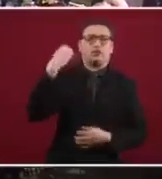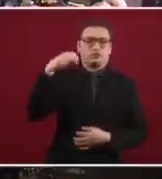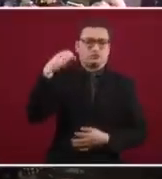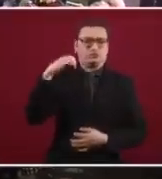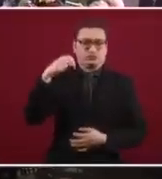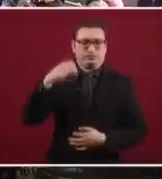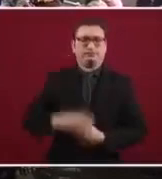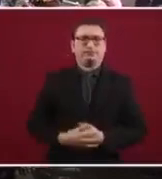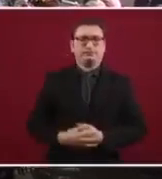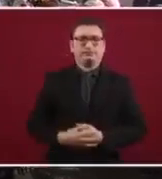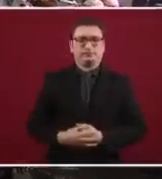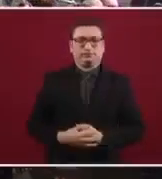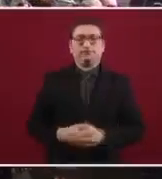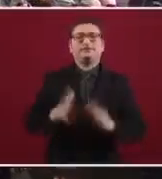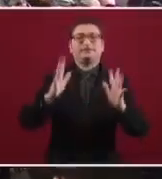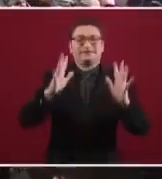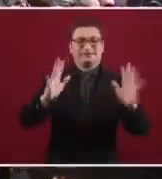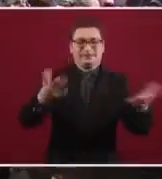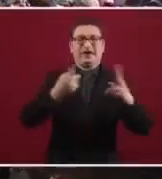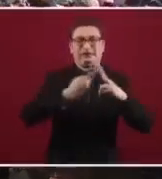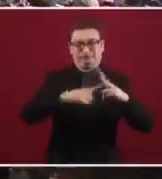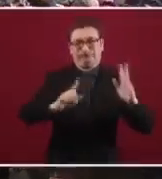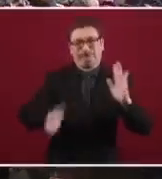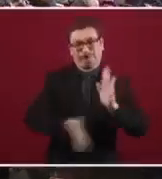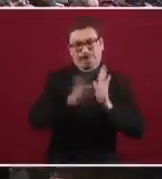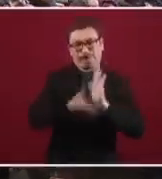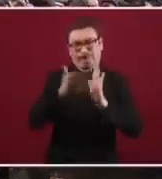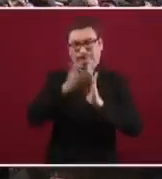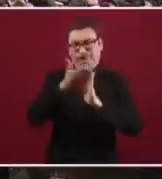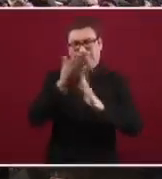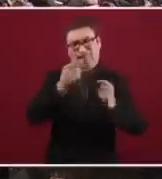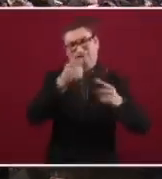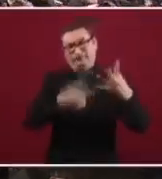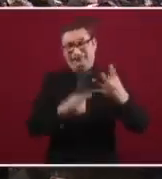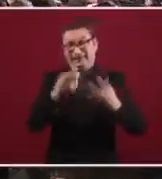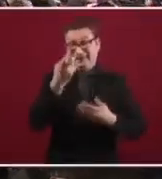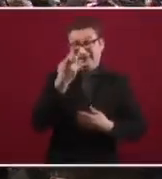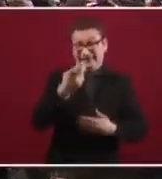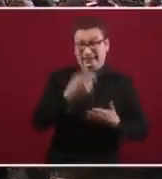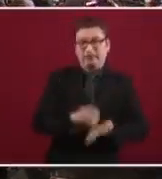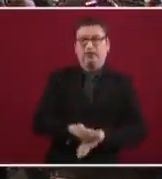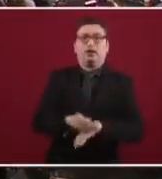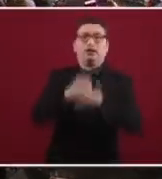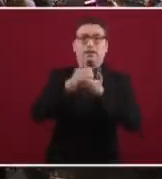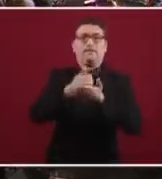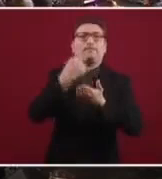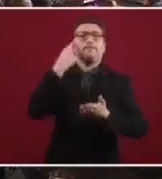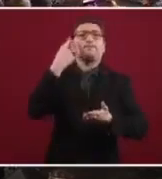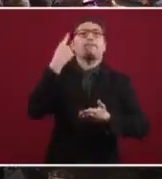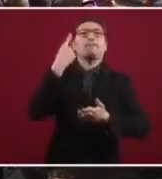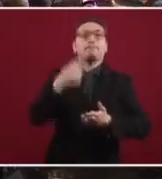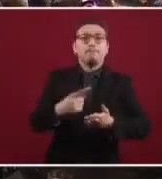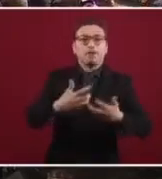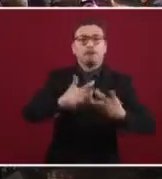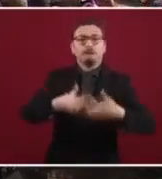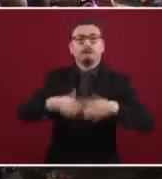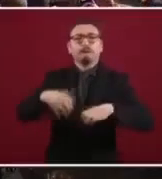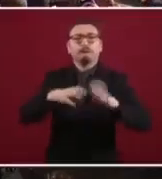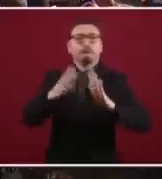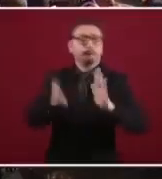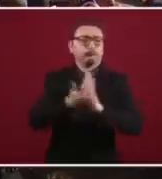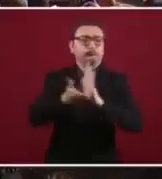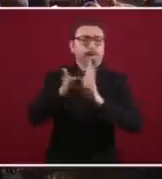Entonces ya empezamos con eso. Eso reactiva mucho la industria de la construcción